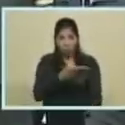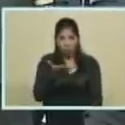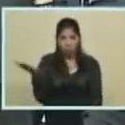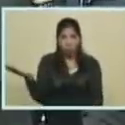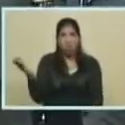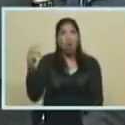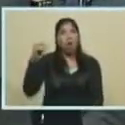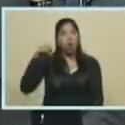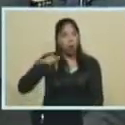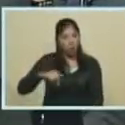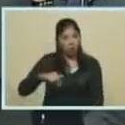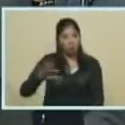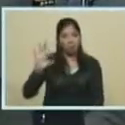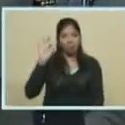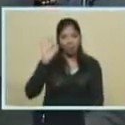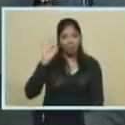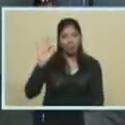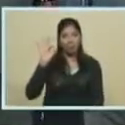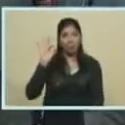hoy más que nunca,